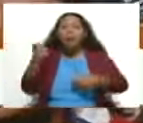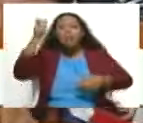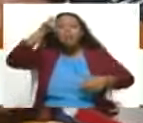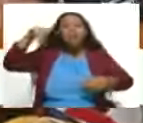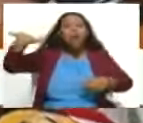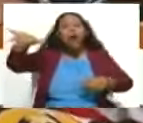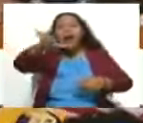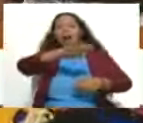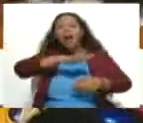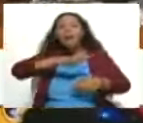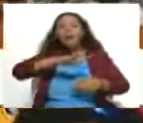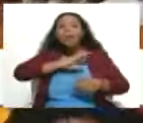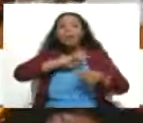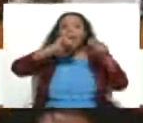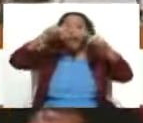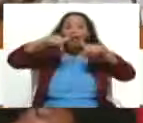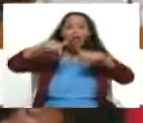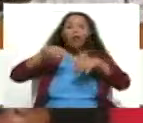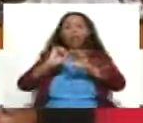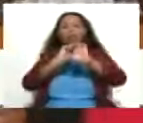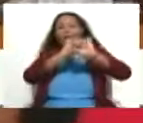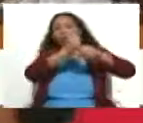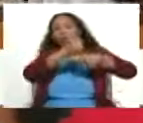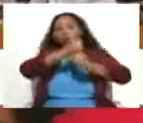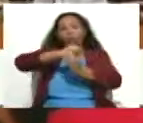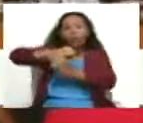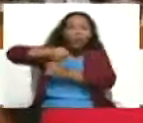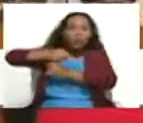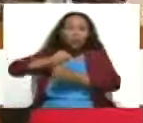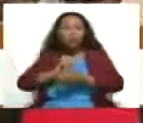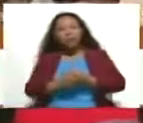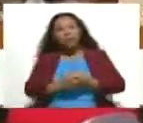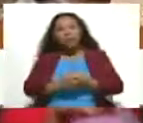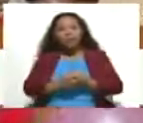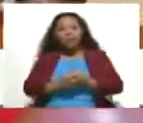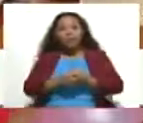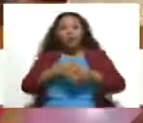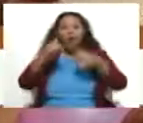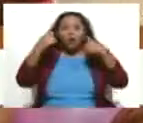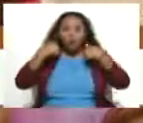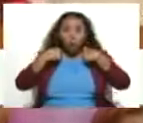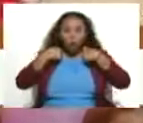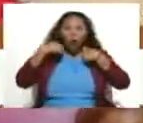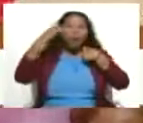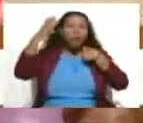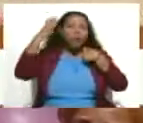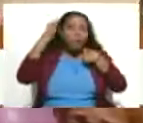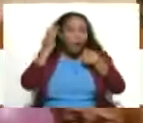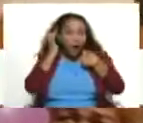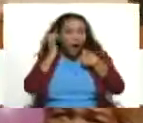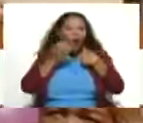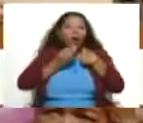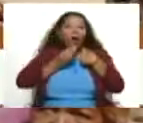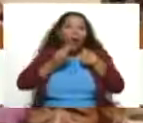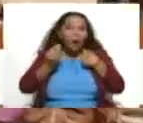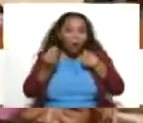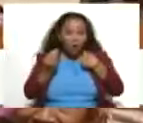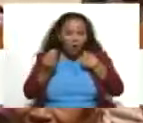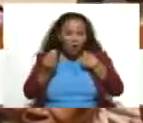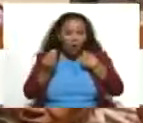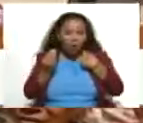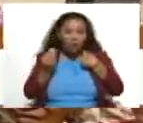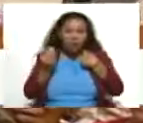pueblo del Tano? Hoy soy mujer y soy joven patriota, pero más que soy